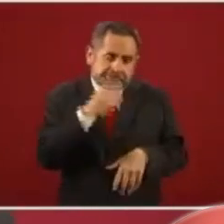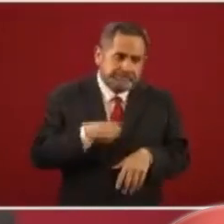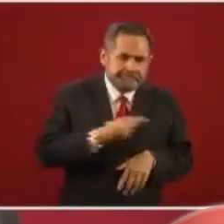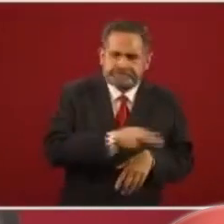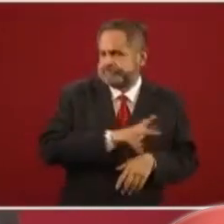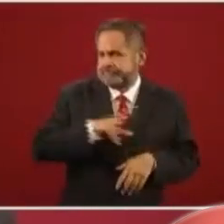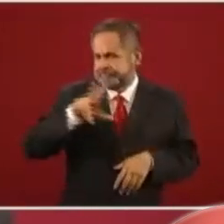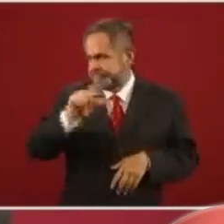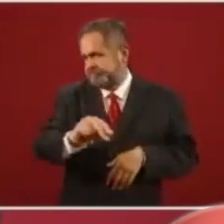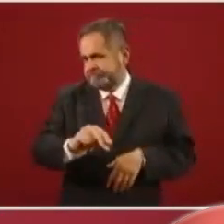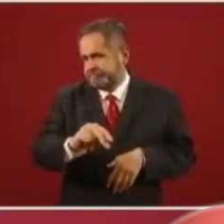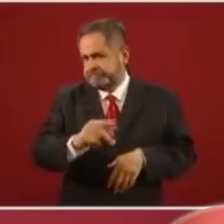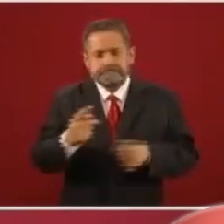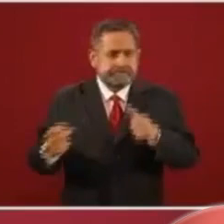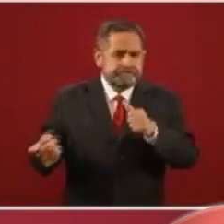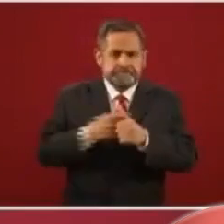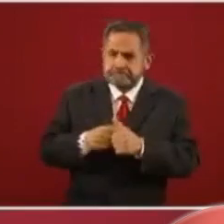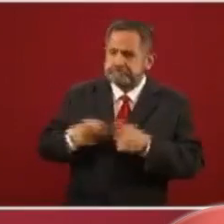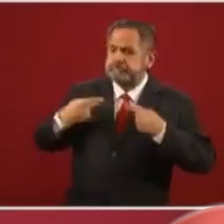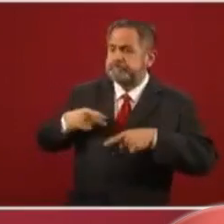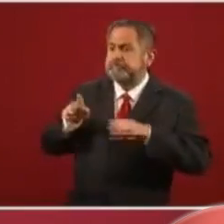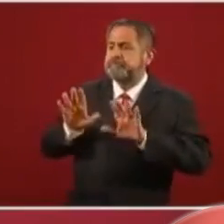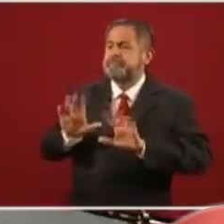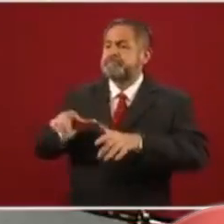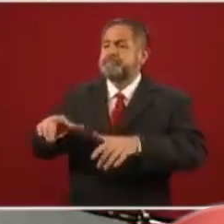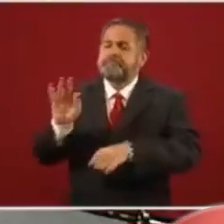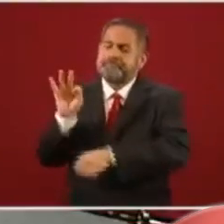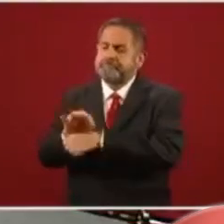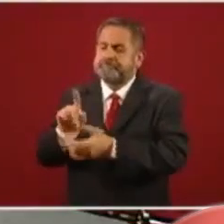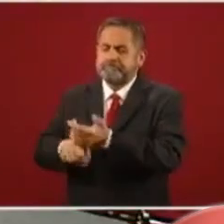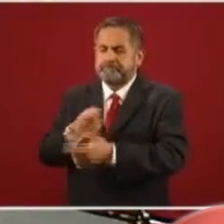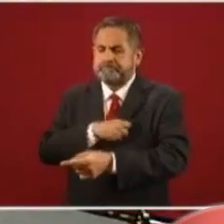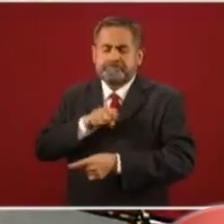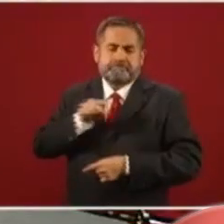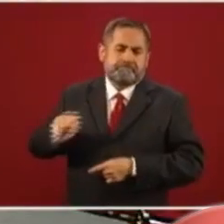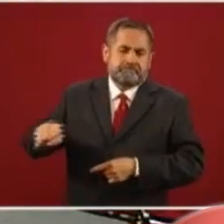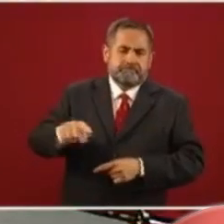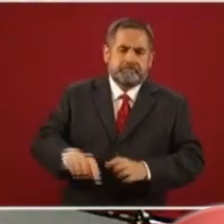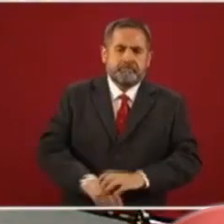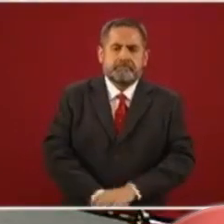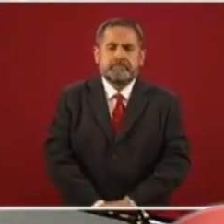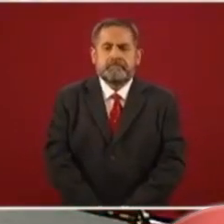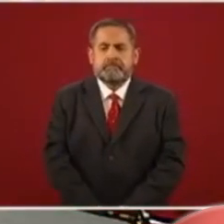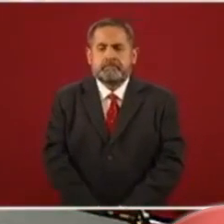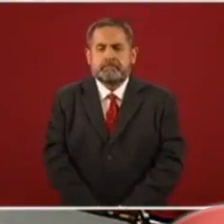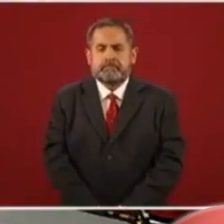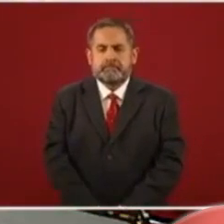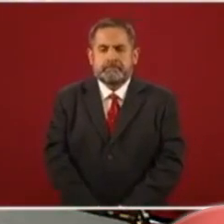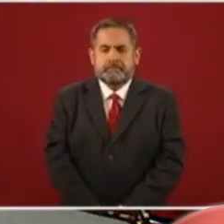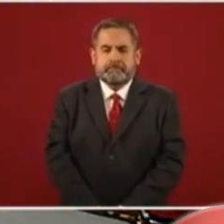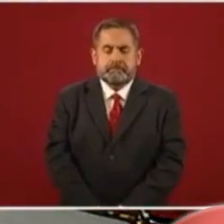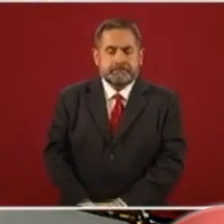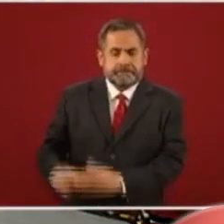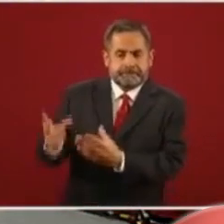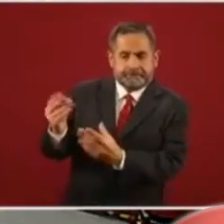nuestra misión es proteger la salud de la población. Gracias. La compañía, ¿cuál es? Casa Saba.